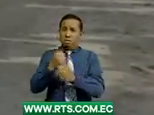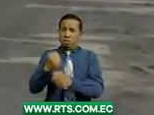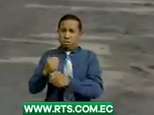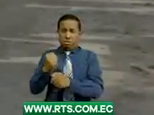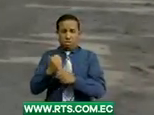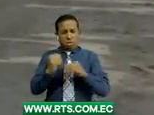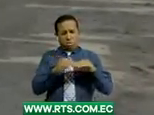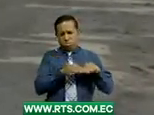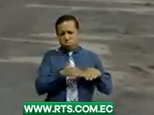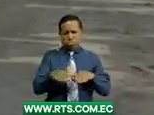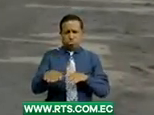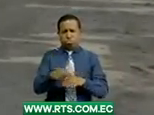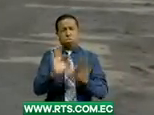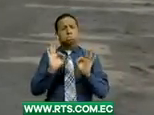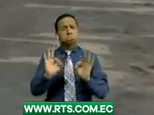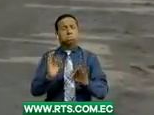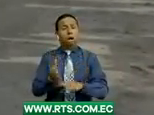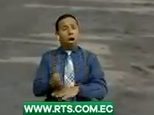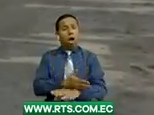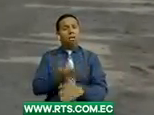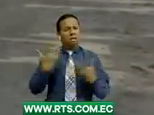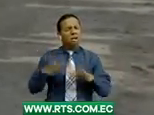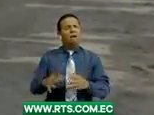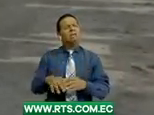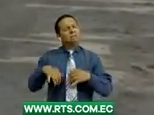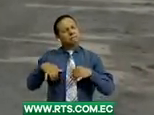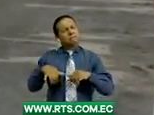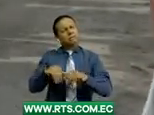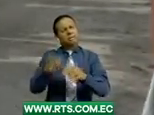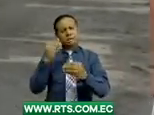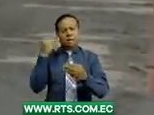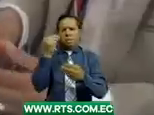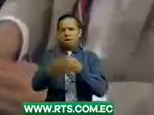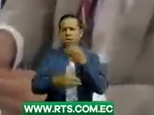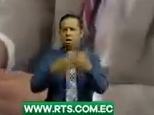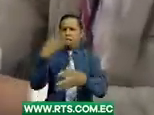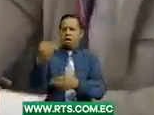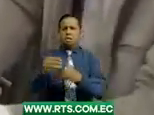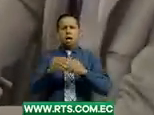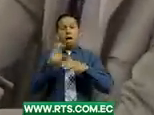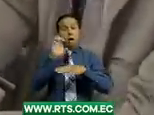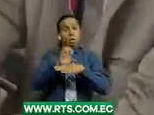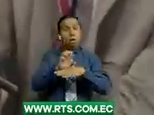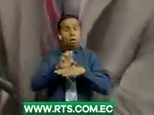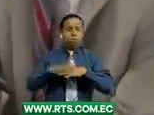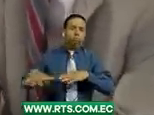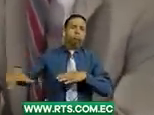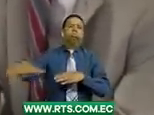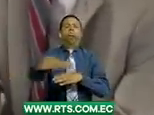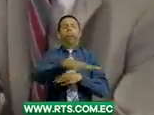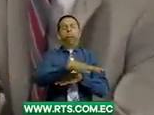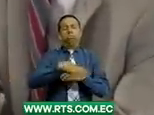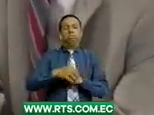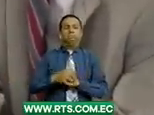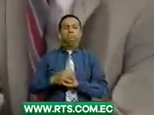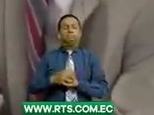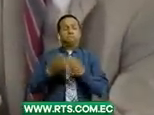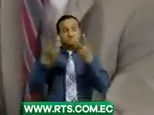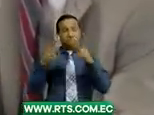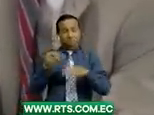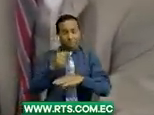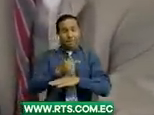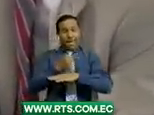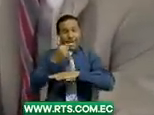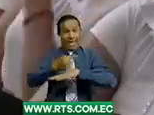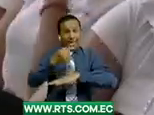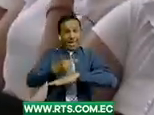vía Emetop, también el día de ayer 5 millones de dólares. Es decir, seguimos invirtiendo en El Oro y en todo el país. Por su parte, el gerente general del Banco de Desarrollo, Carlos